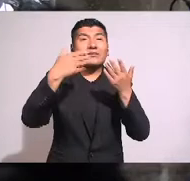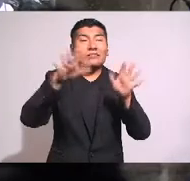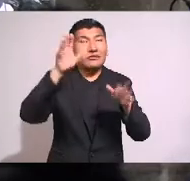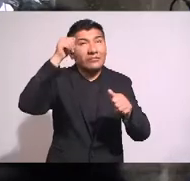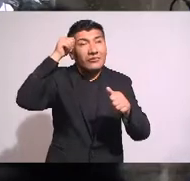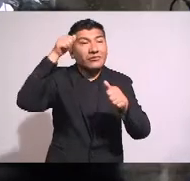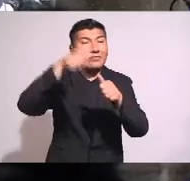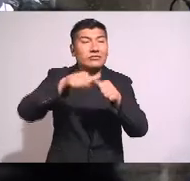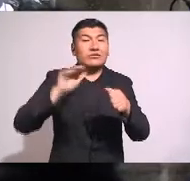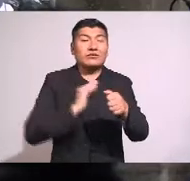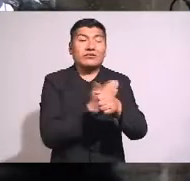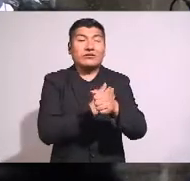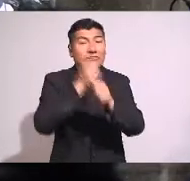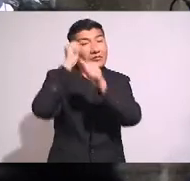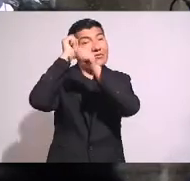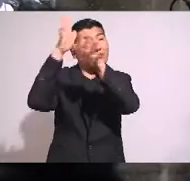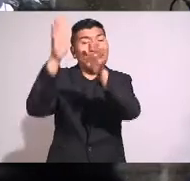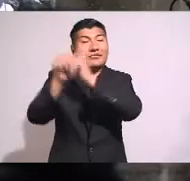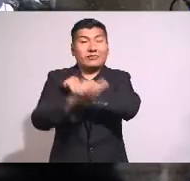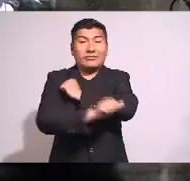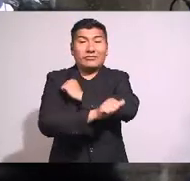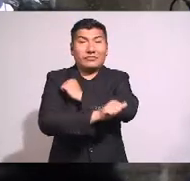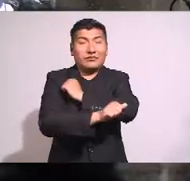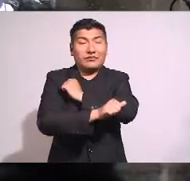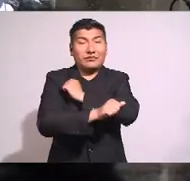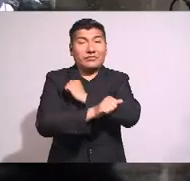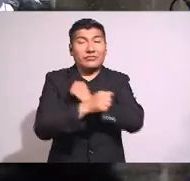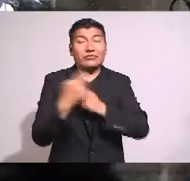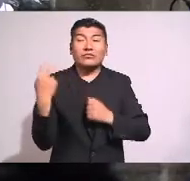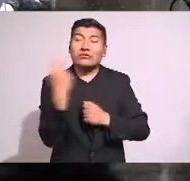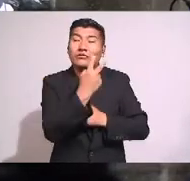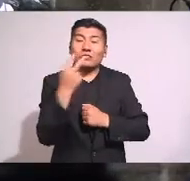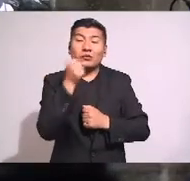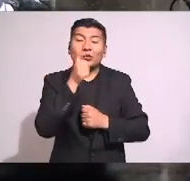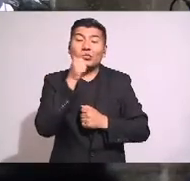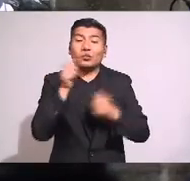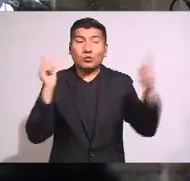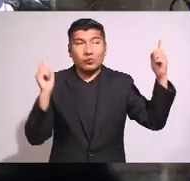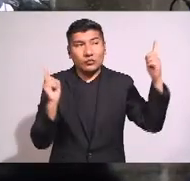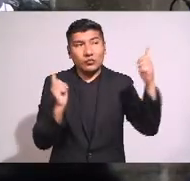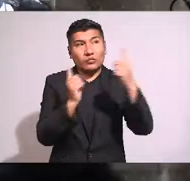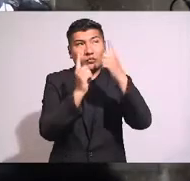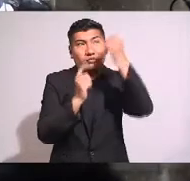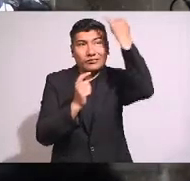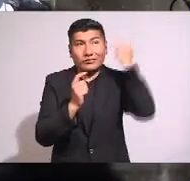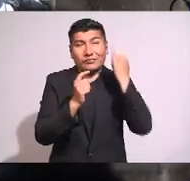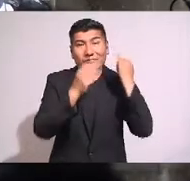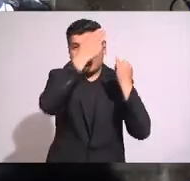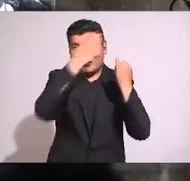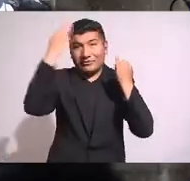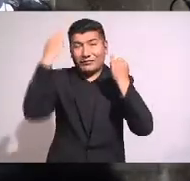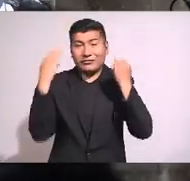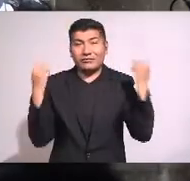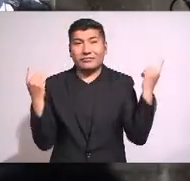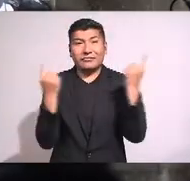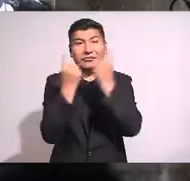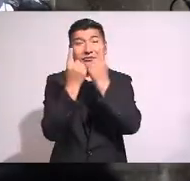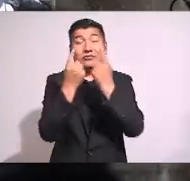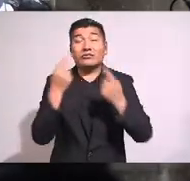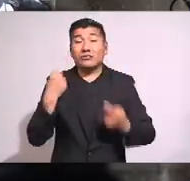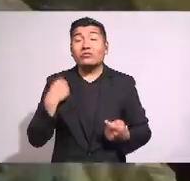nuestro padre Abraham el encuentro de estas dos mujeres, María e Isabel,